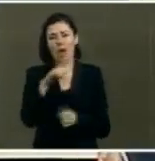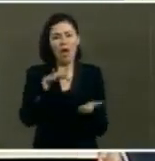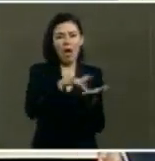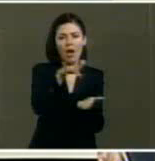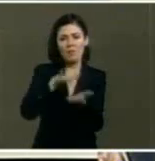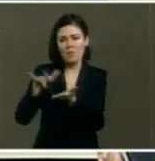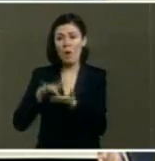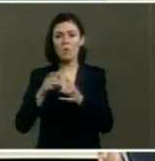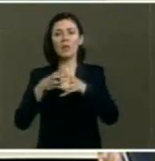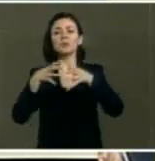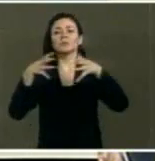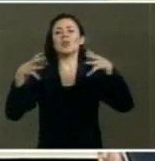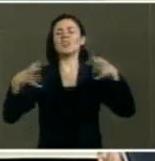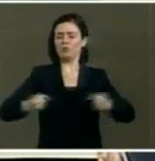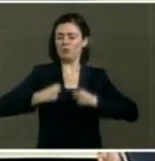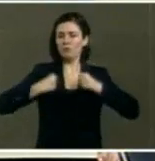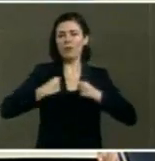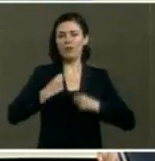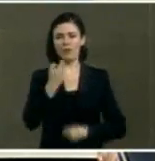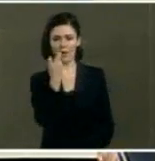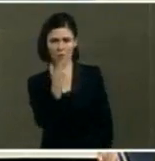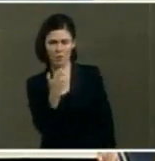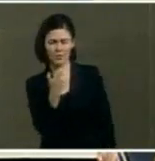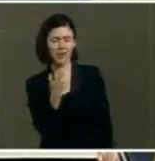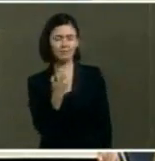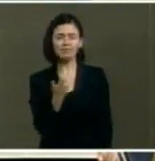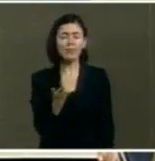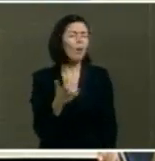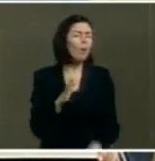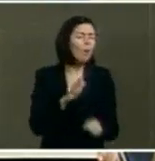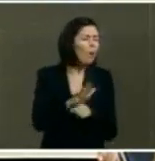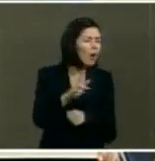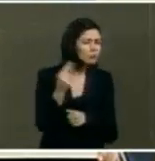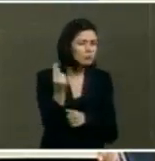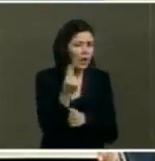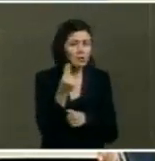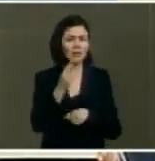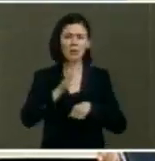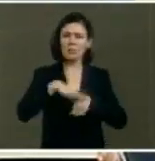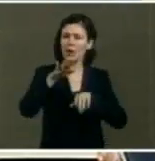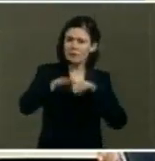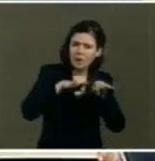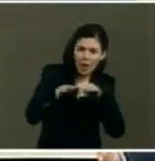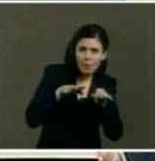para crecer más rápido y para generar más empleo?